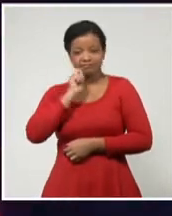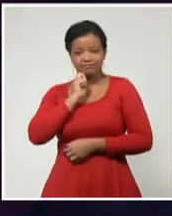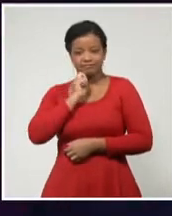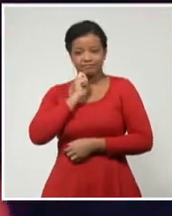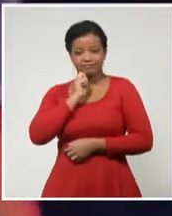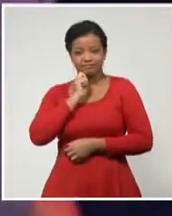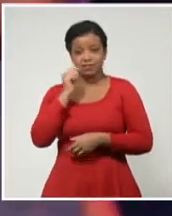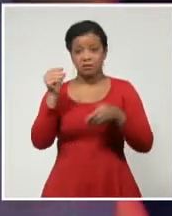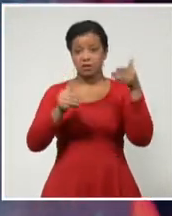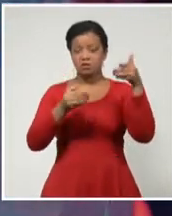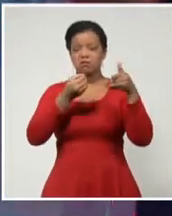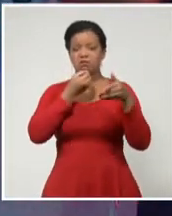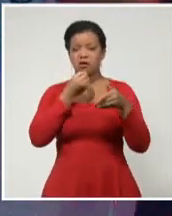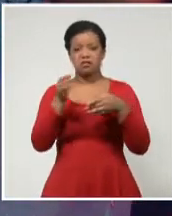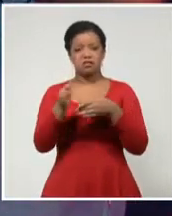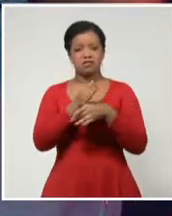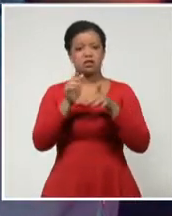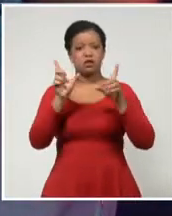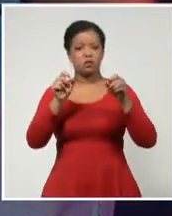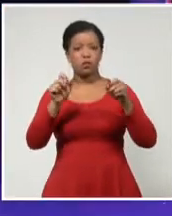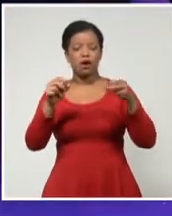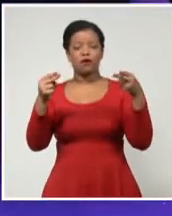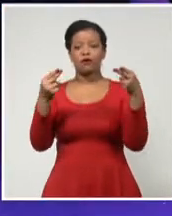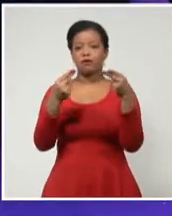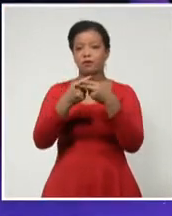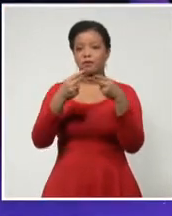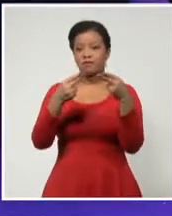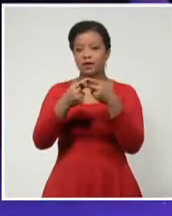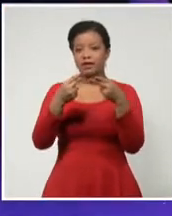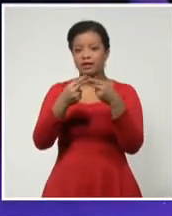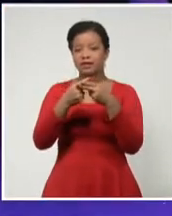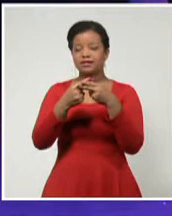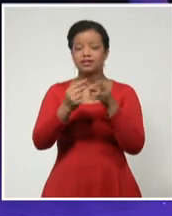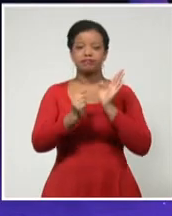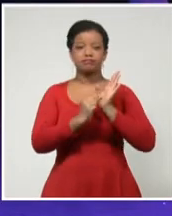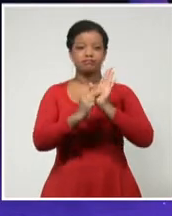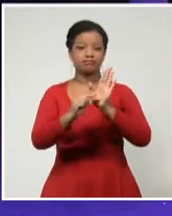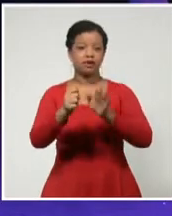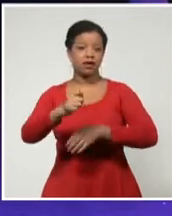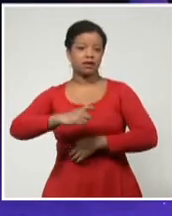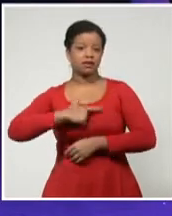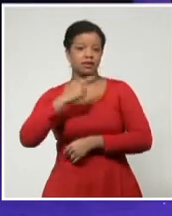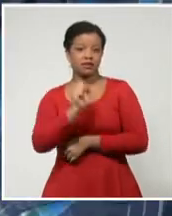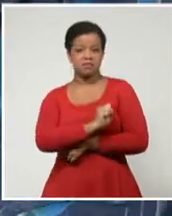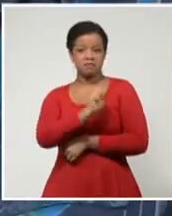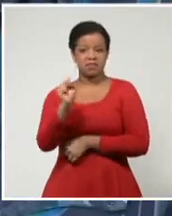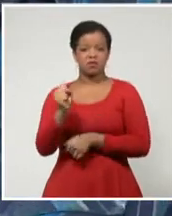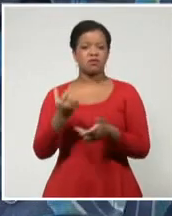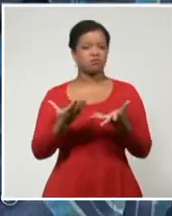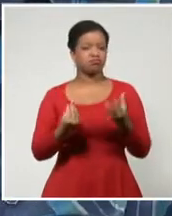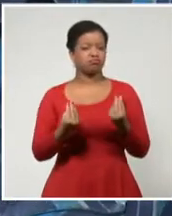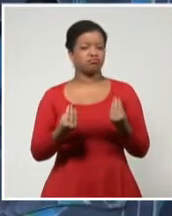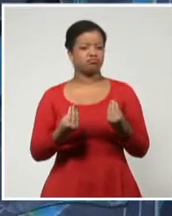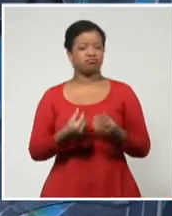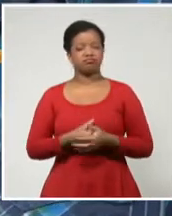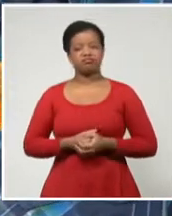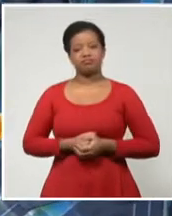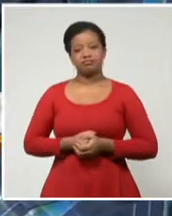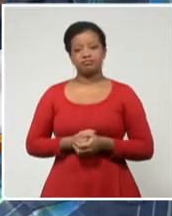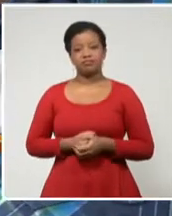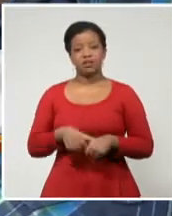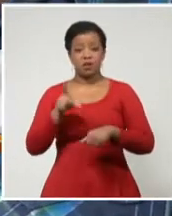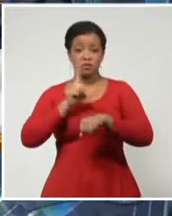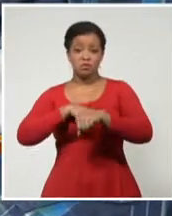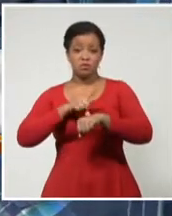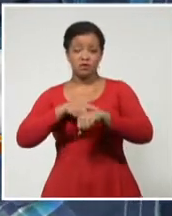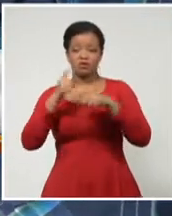juegos de participación, competencias, presentaciones artísticas, premios y mucho más. Es un momento importante para la cultura